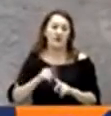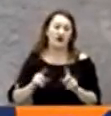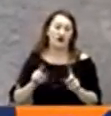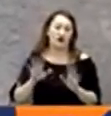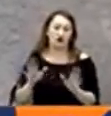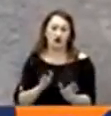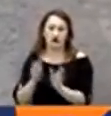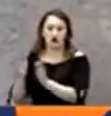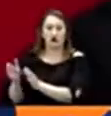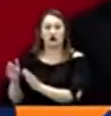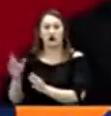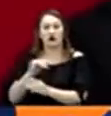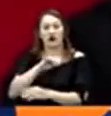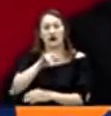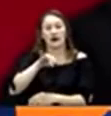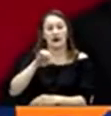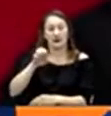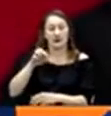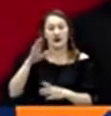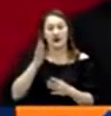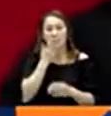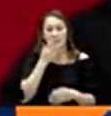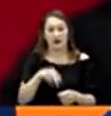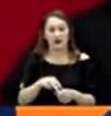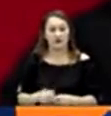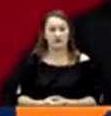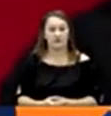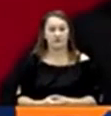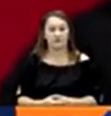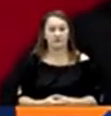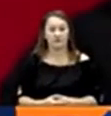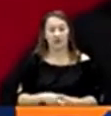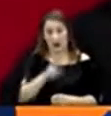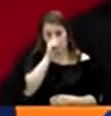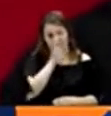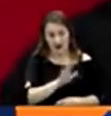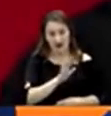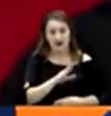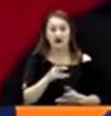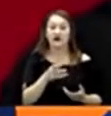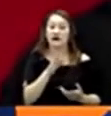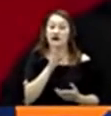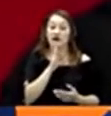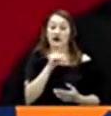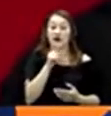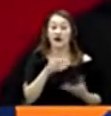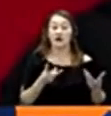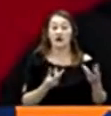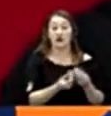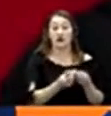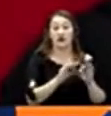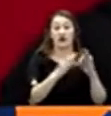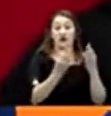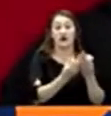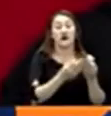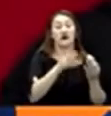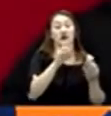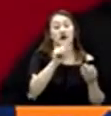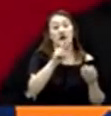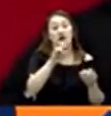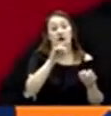jurisdicción especial indígena. Las amenazas en contra de la familia del Kiwetenga Breiner David